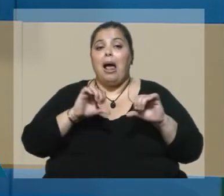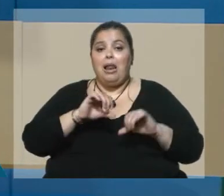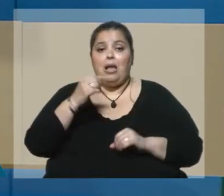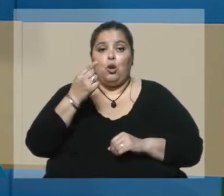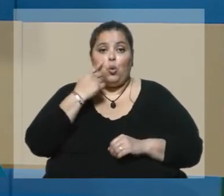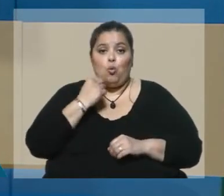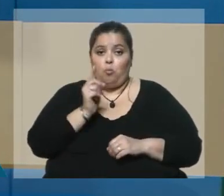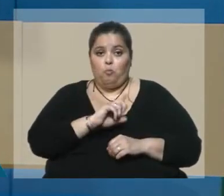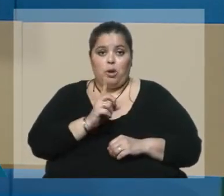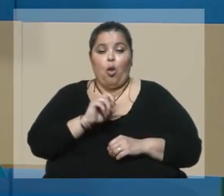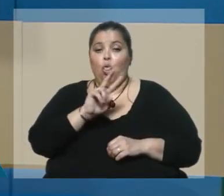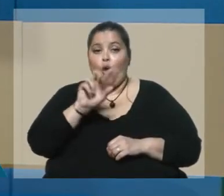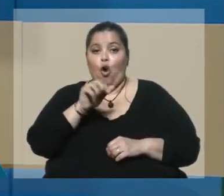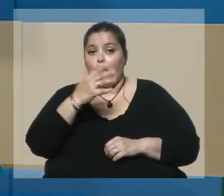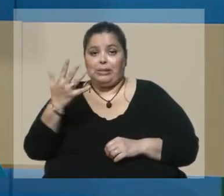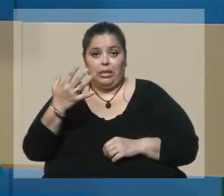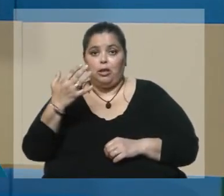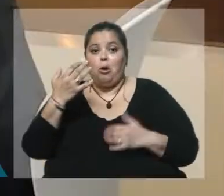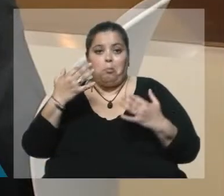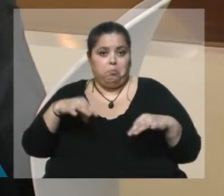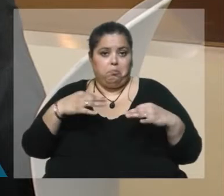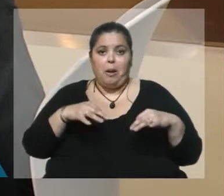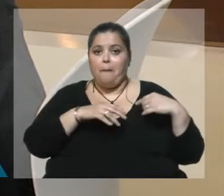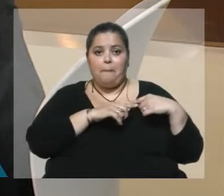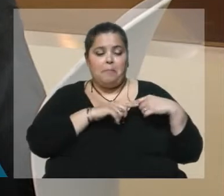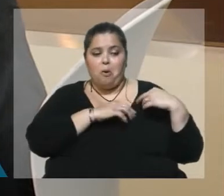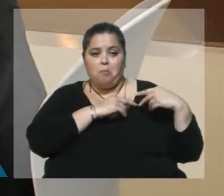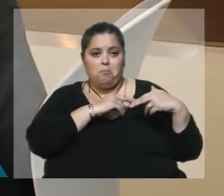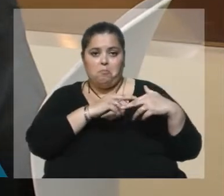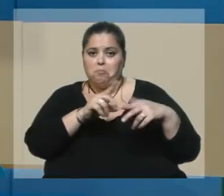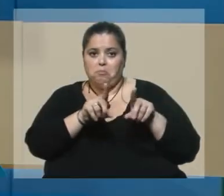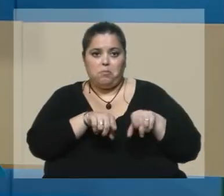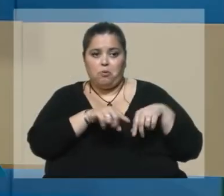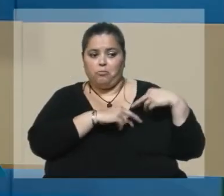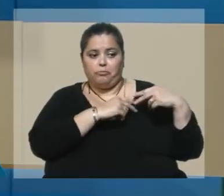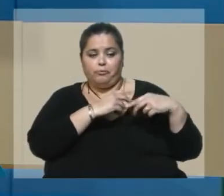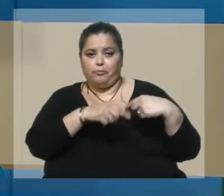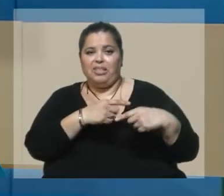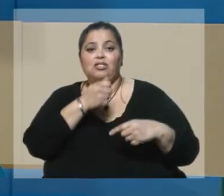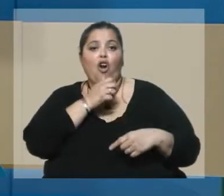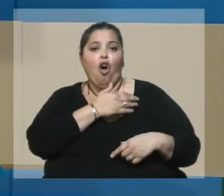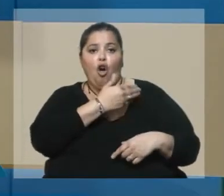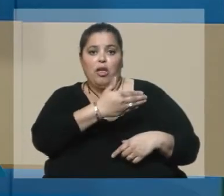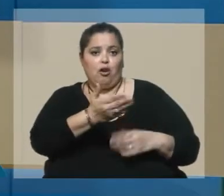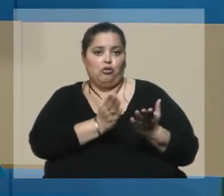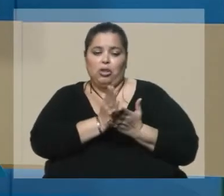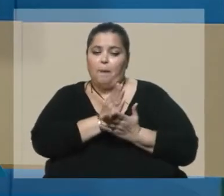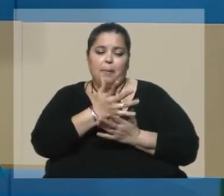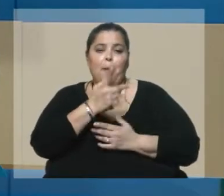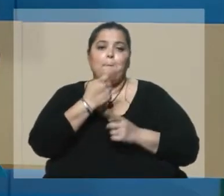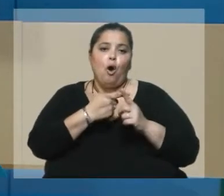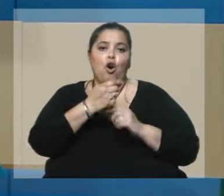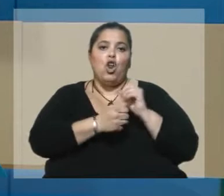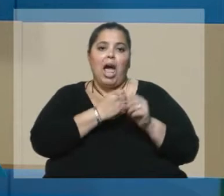con cinco por ciento es lo que crece Uruguay en términos más o menos la media historia exactamente este Lo que sí es es Es es